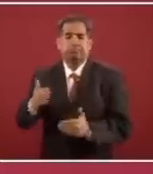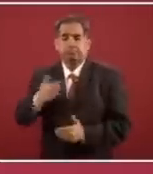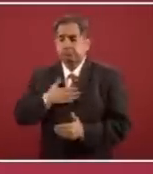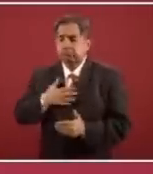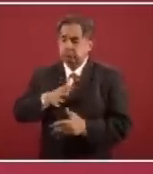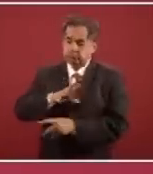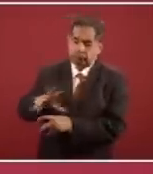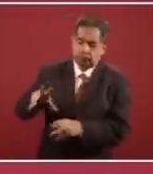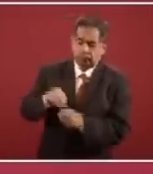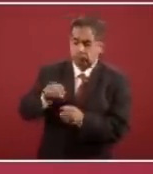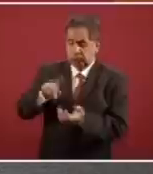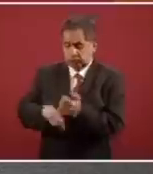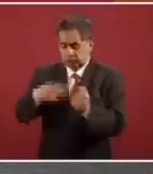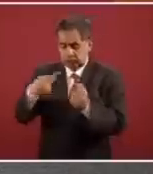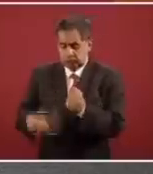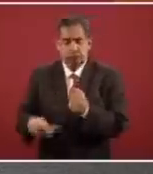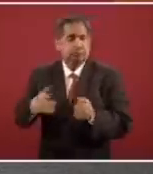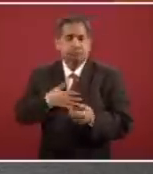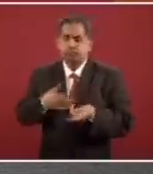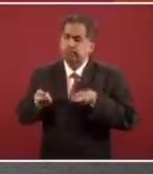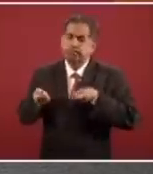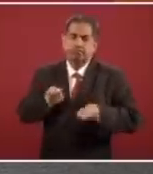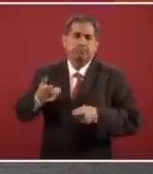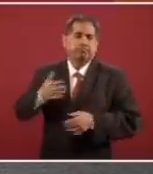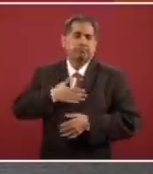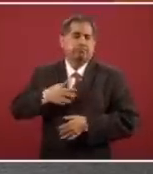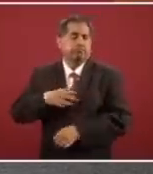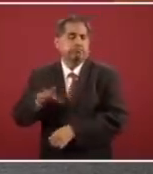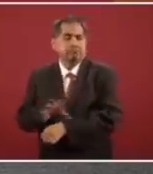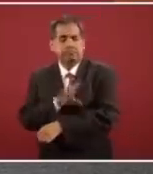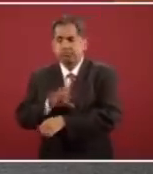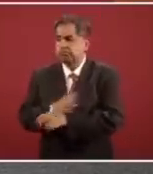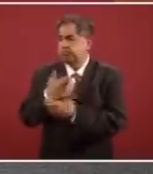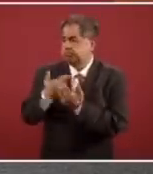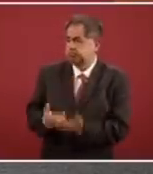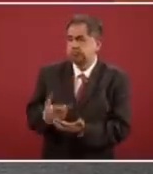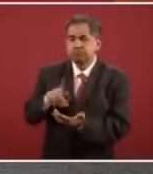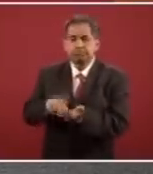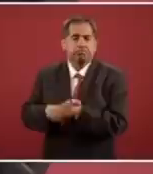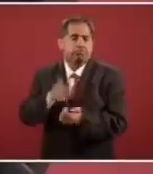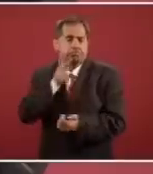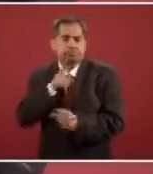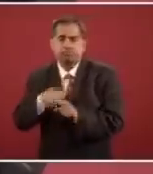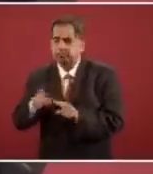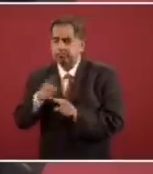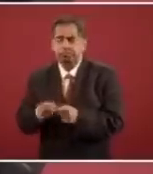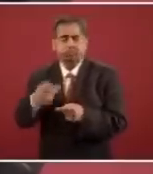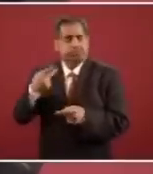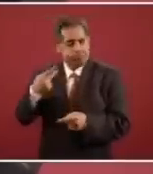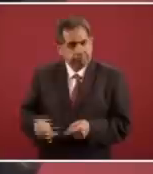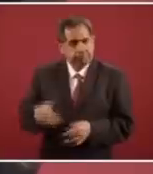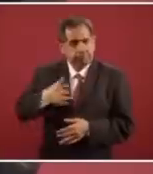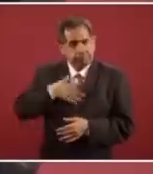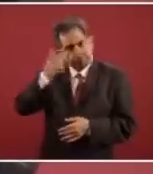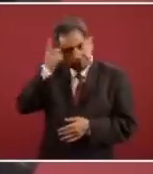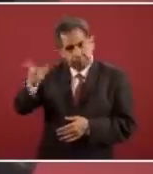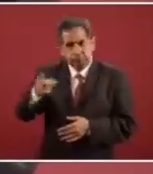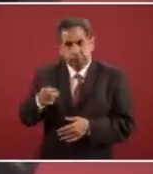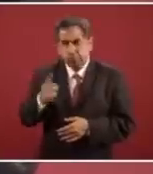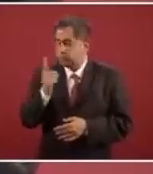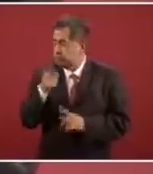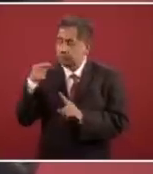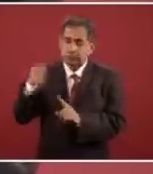el manejo pleno de sus recursos energéticos, en